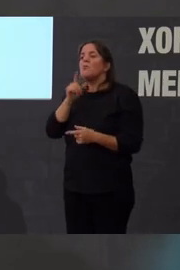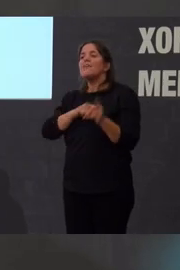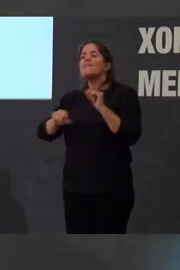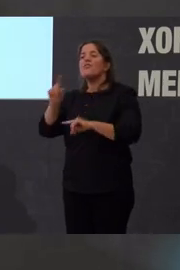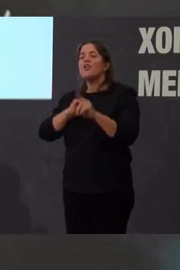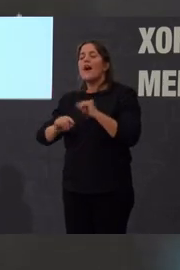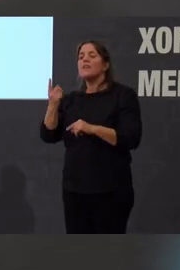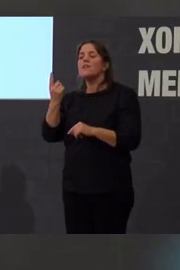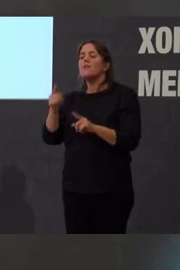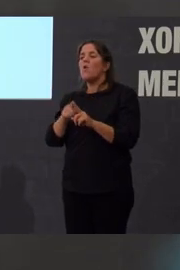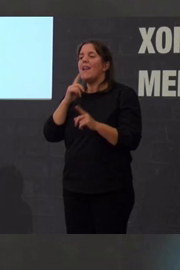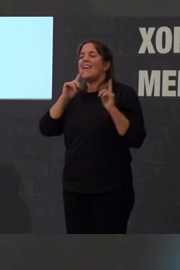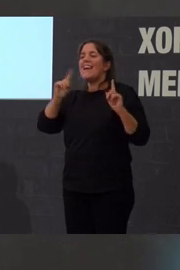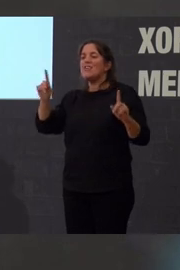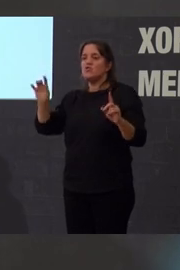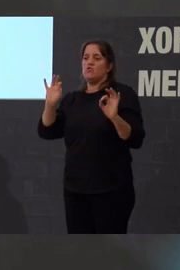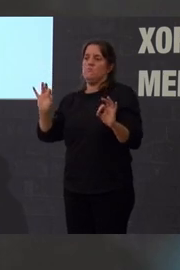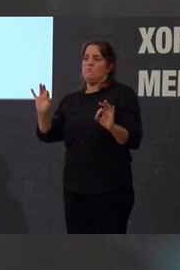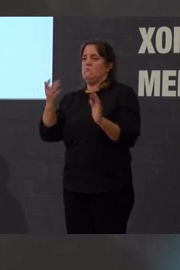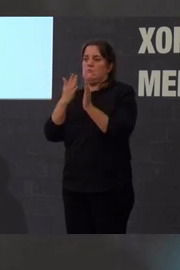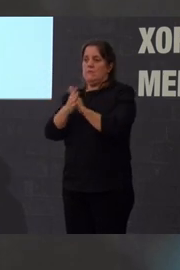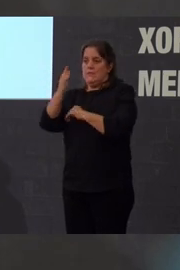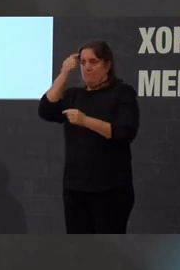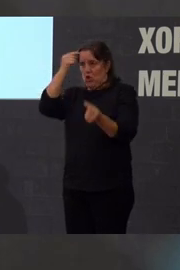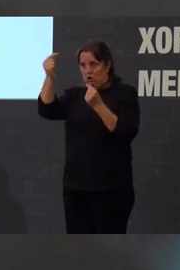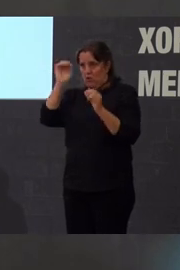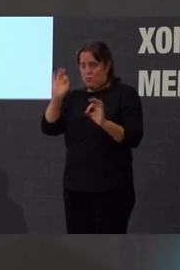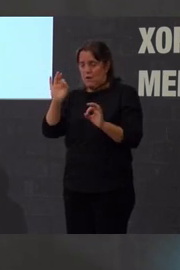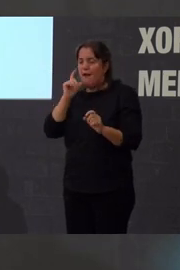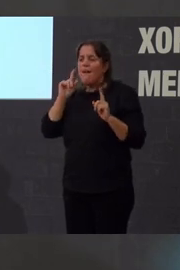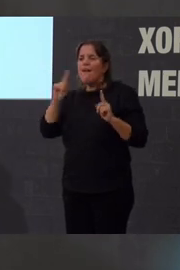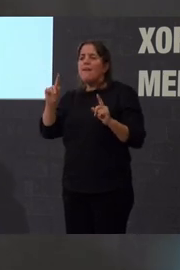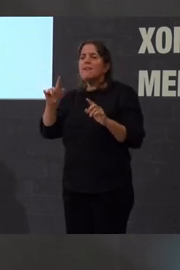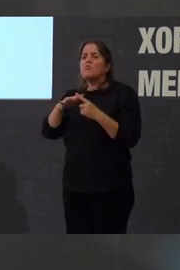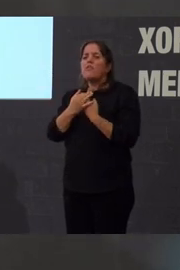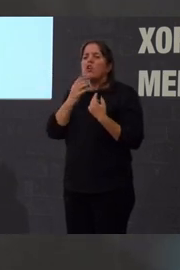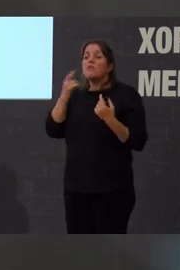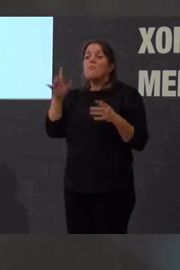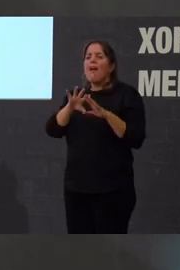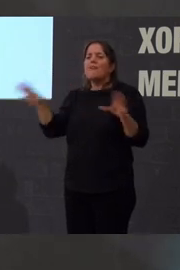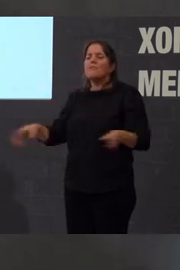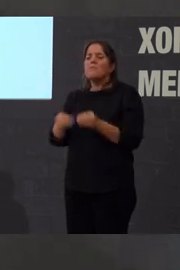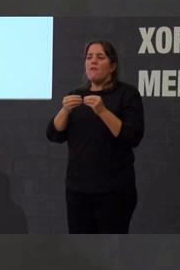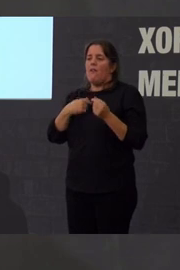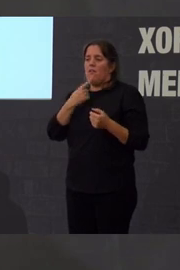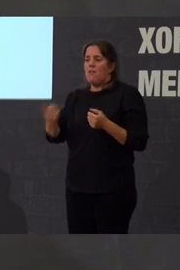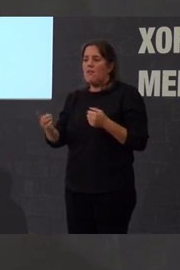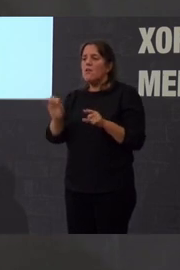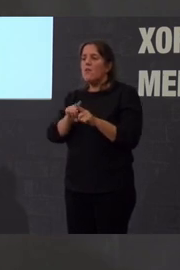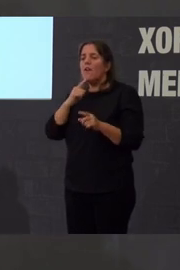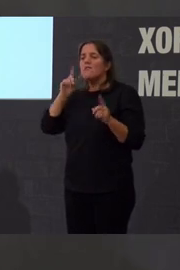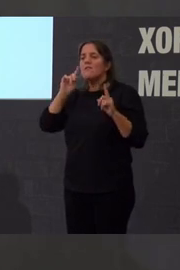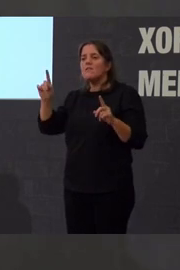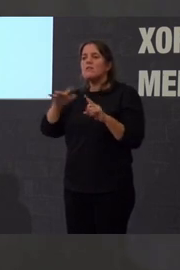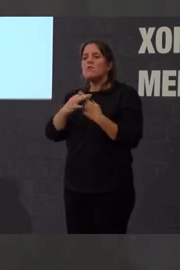relacionar una serie de casos concretos, casos, para simplificar, ¿no?, o que digo, y casos